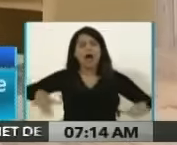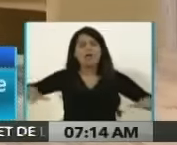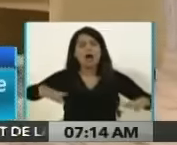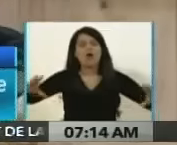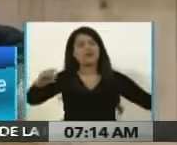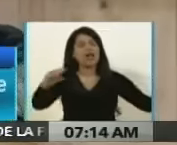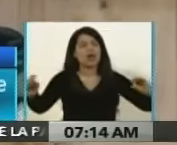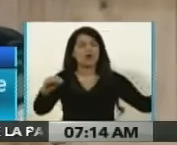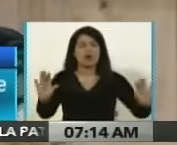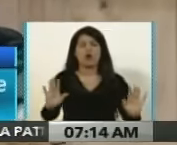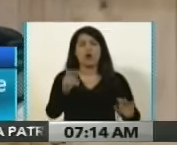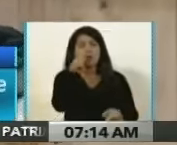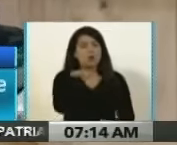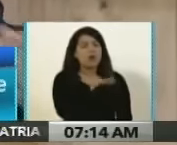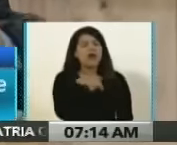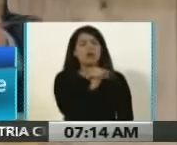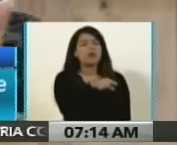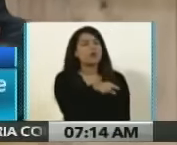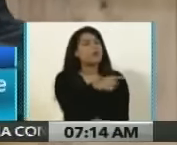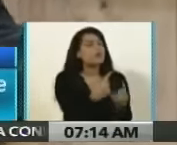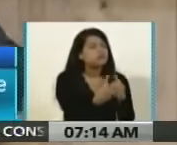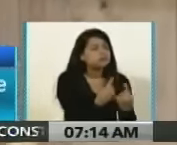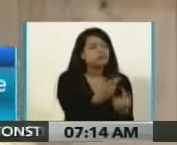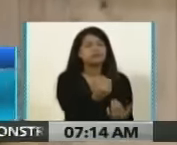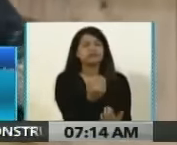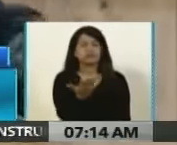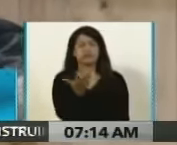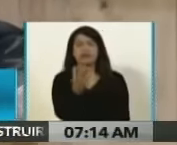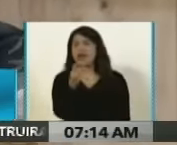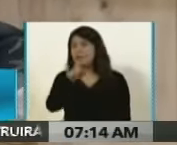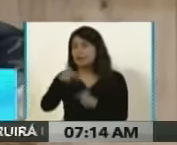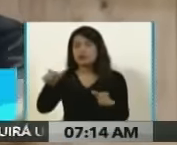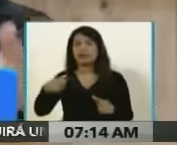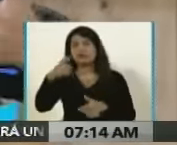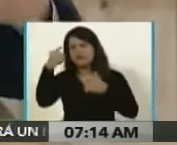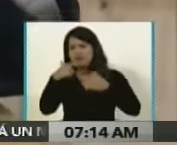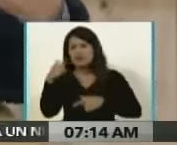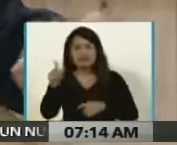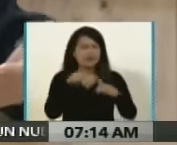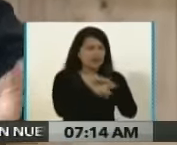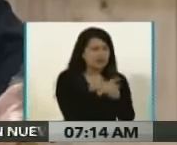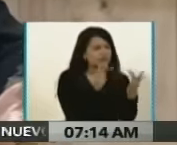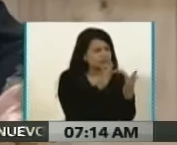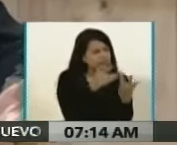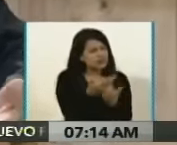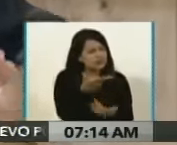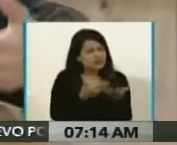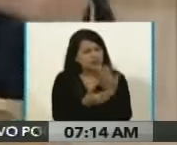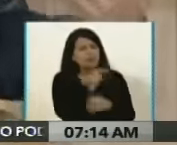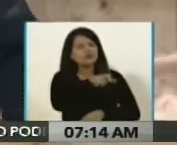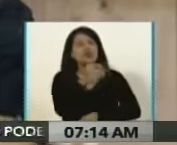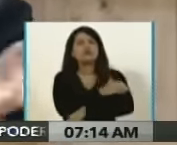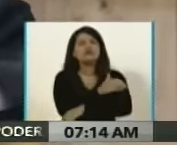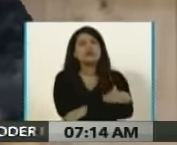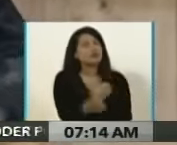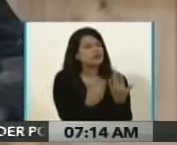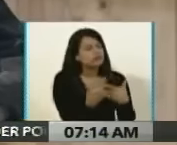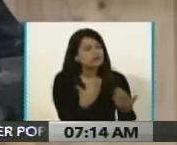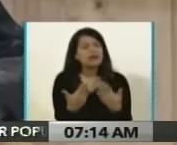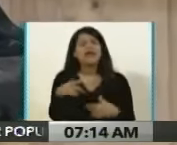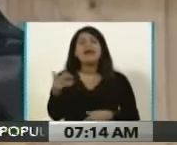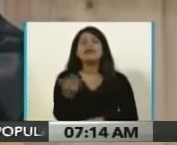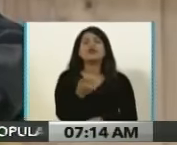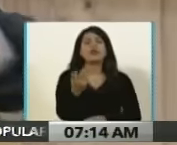opositor. ¿Por qué no? ¿Y quién va a hablar? Bueno, los militantes chavistas tienen que tenderle la mano a sus hermanos de